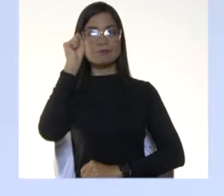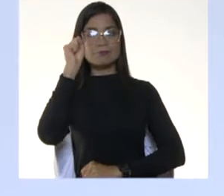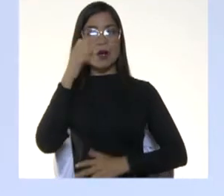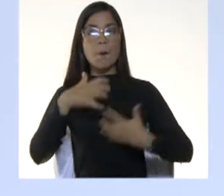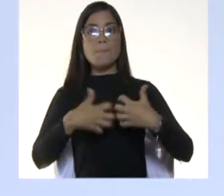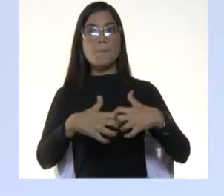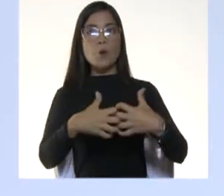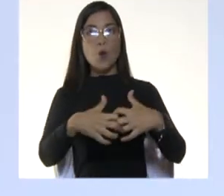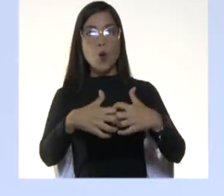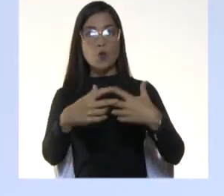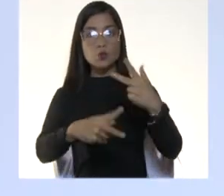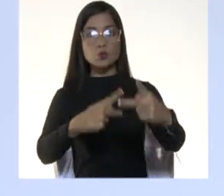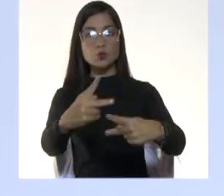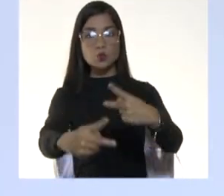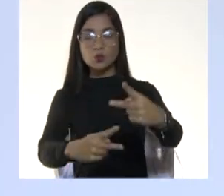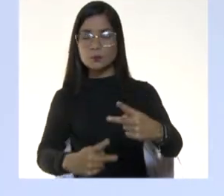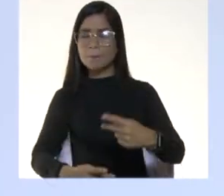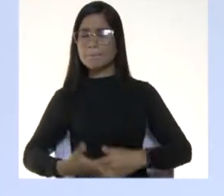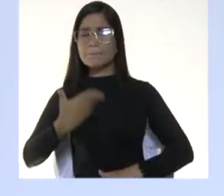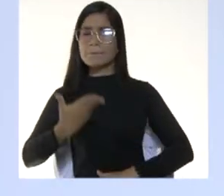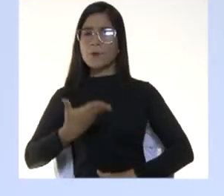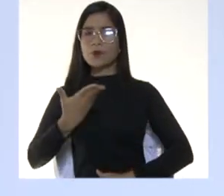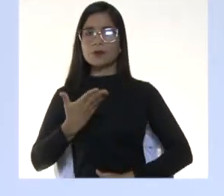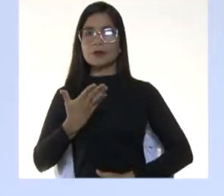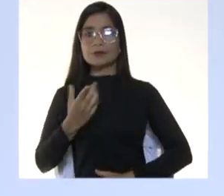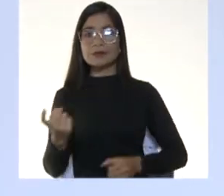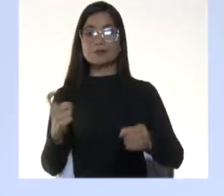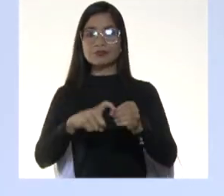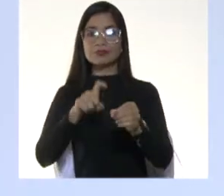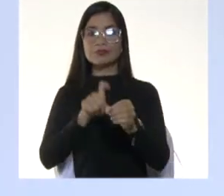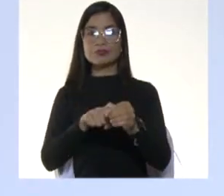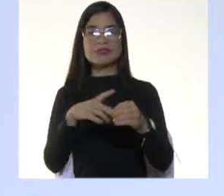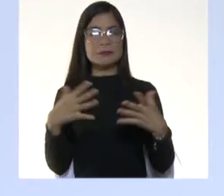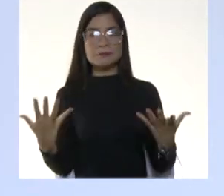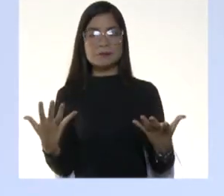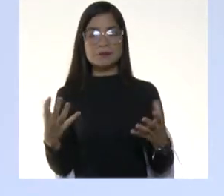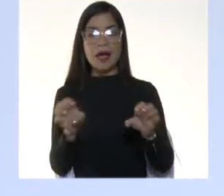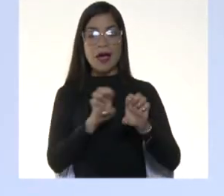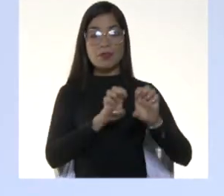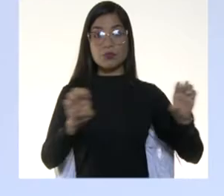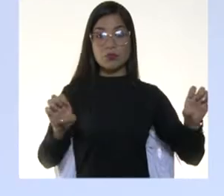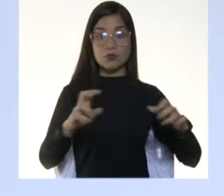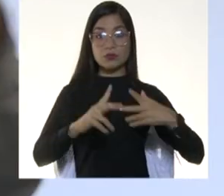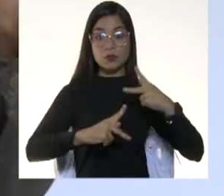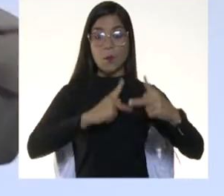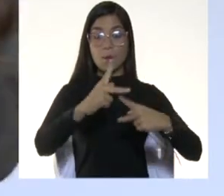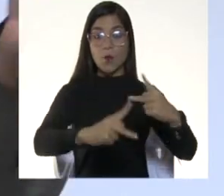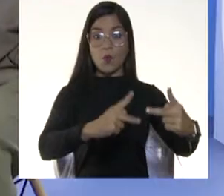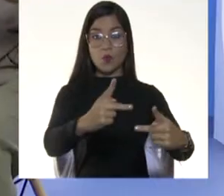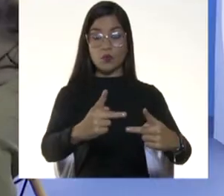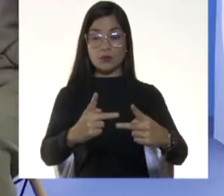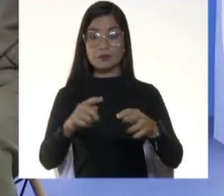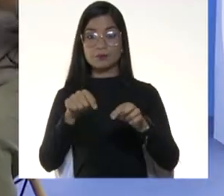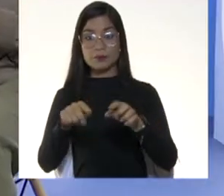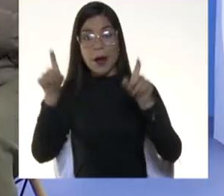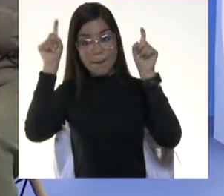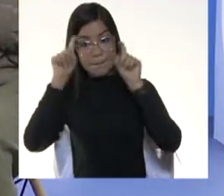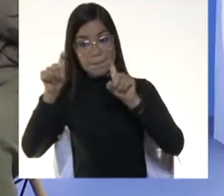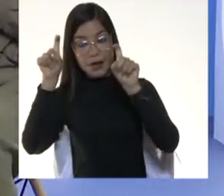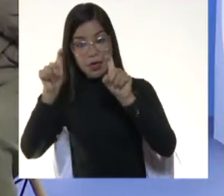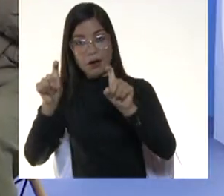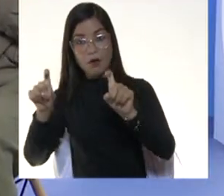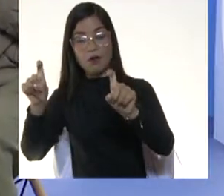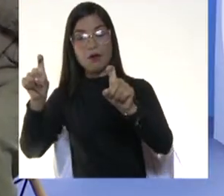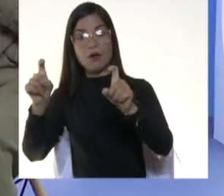elementos como la educación productiva, la pedagogía productiva, el proyecto socioproductivo, que son anclajes de un todo, pues.